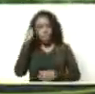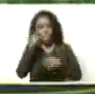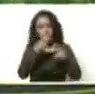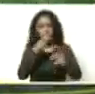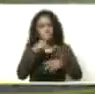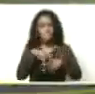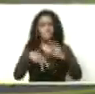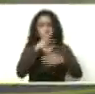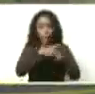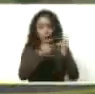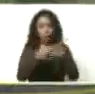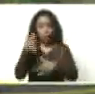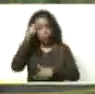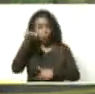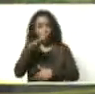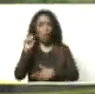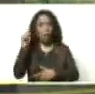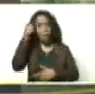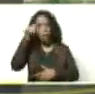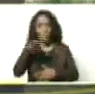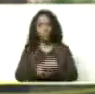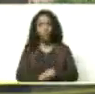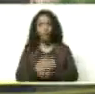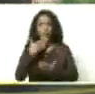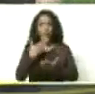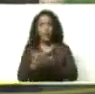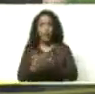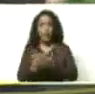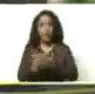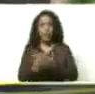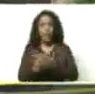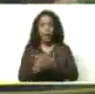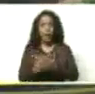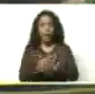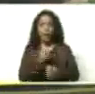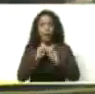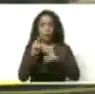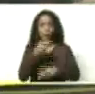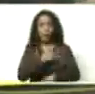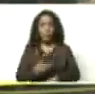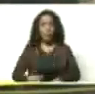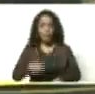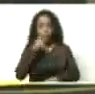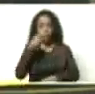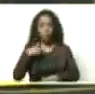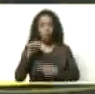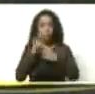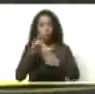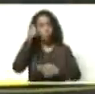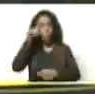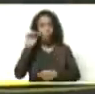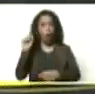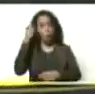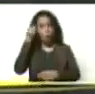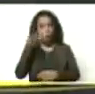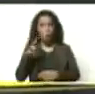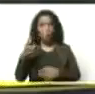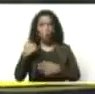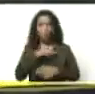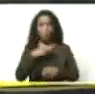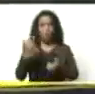muchísimas gracias por la oportunidad señor presidente estoy en representación del plan pueblo pueblo actualmente nos encargamos de la distribución del